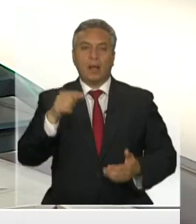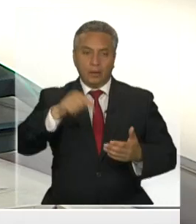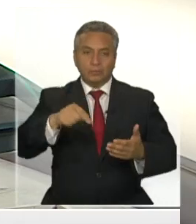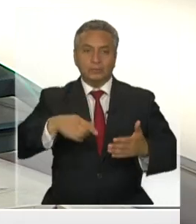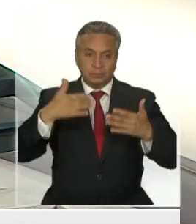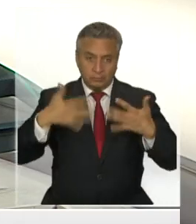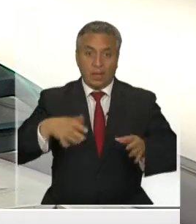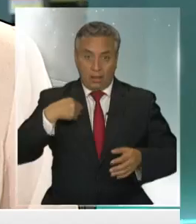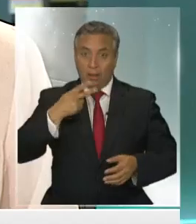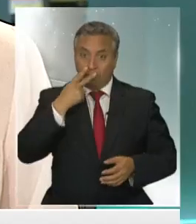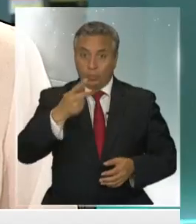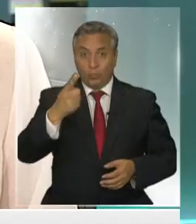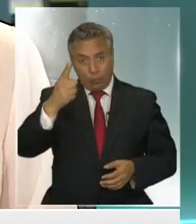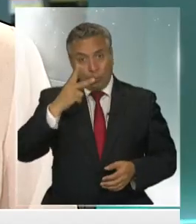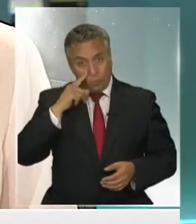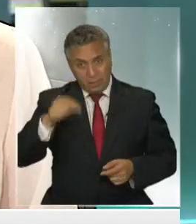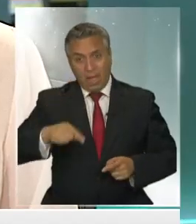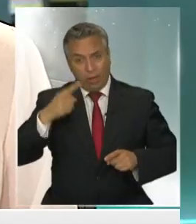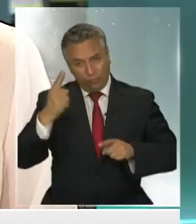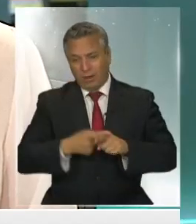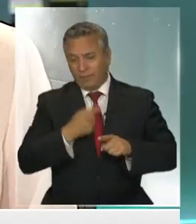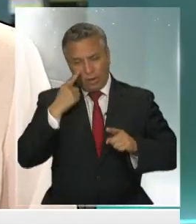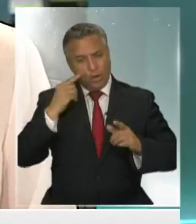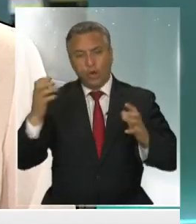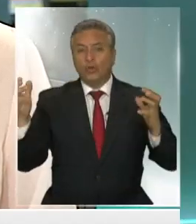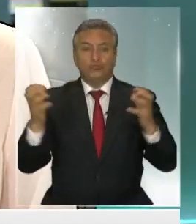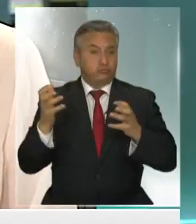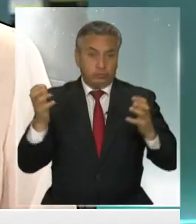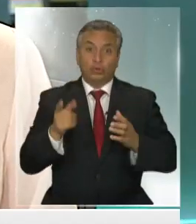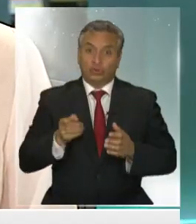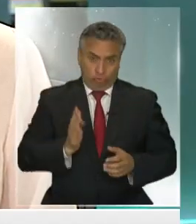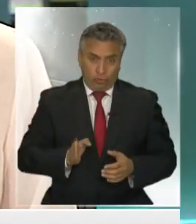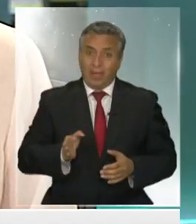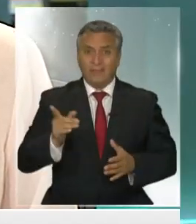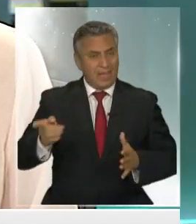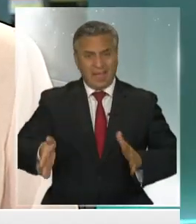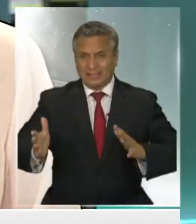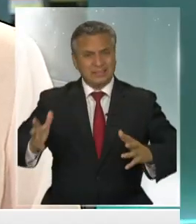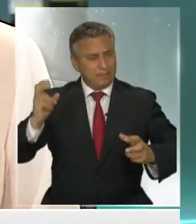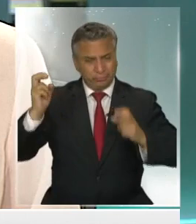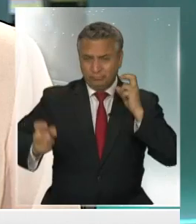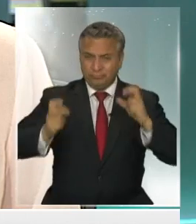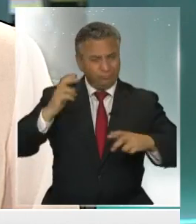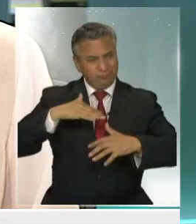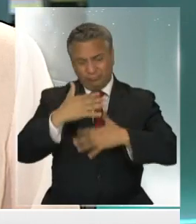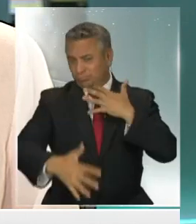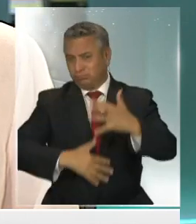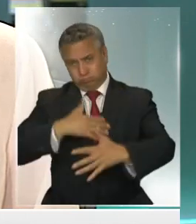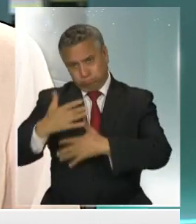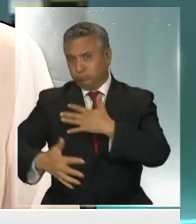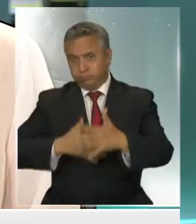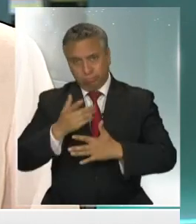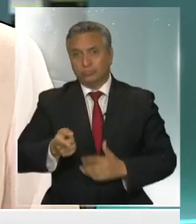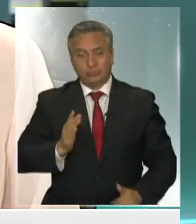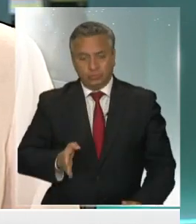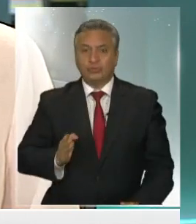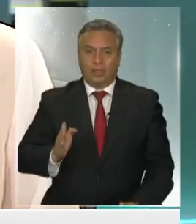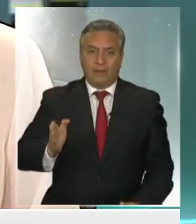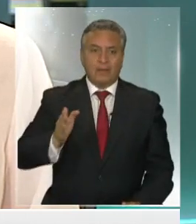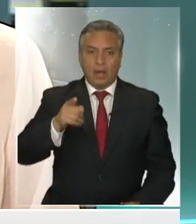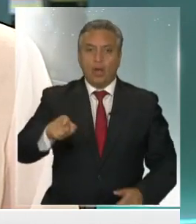hemos visto y días un día nuevamente muy violento es muy violento todavía está ahora en la calle con saqueos con disturbios con un